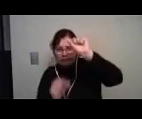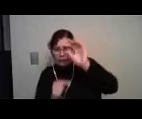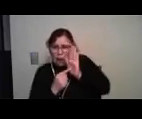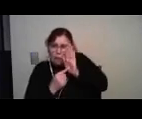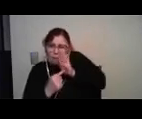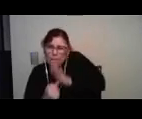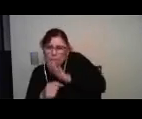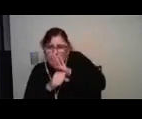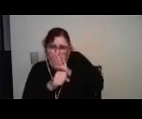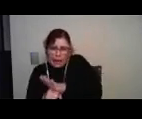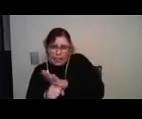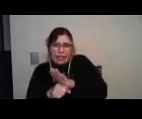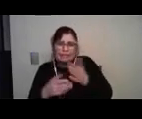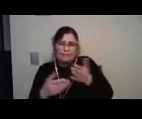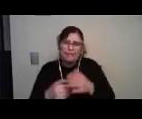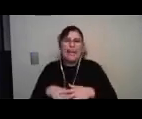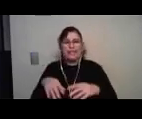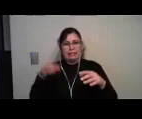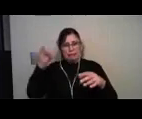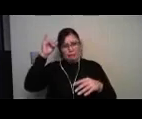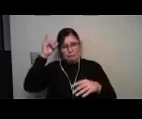general, salí,